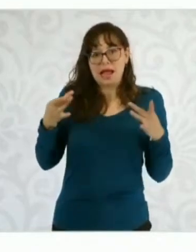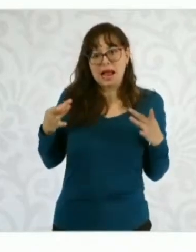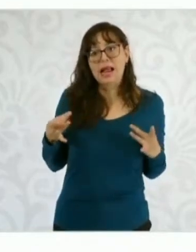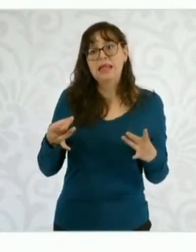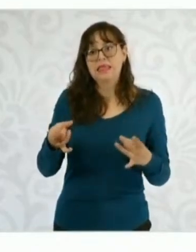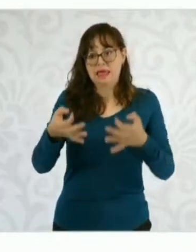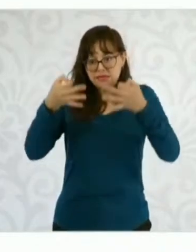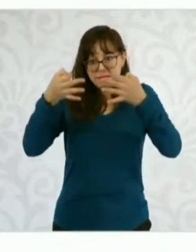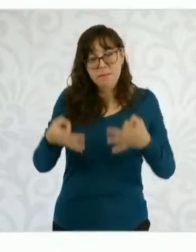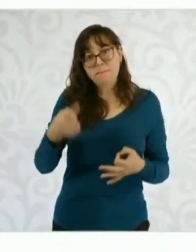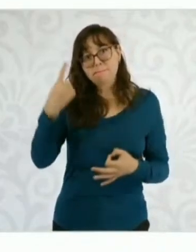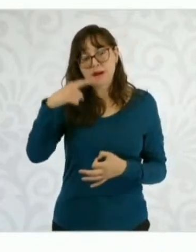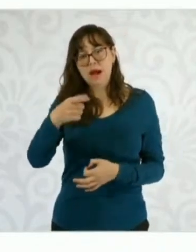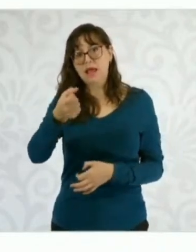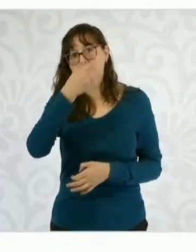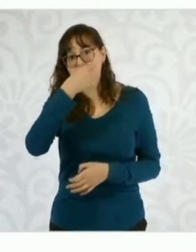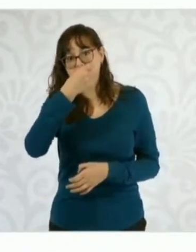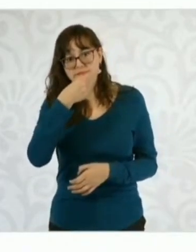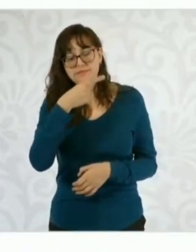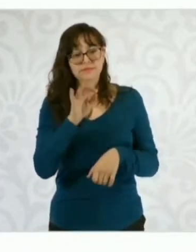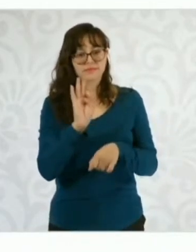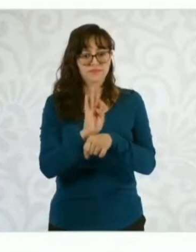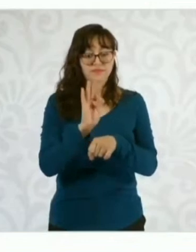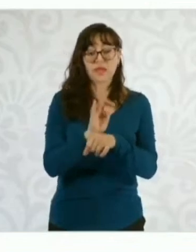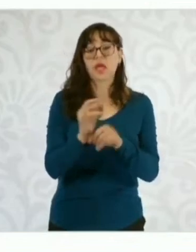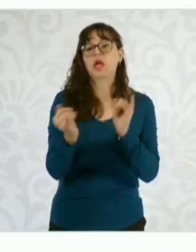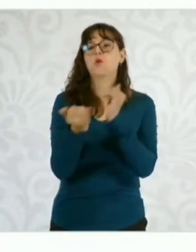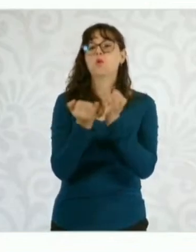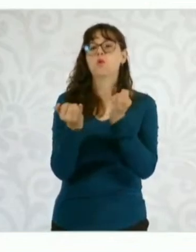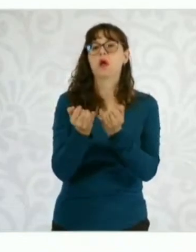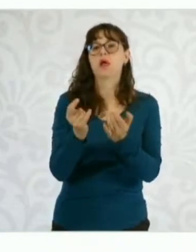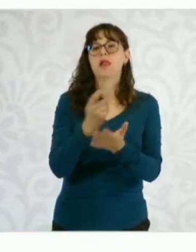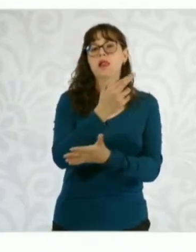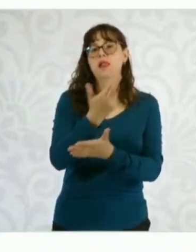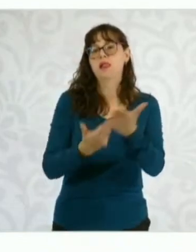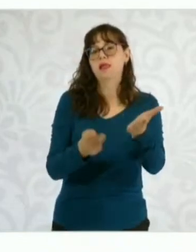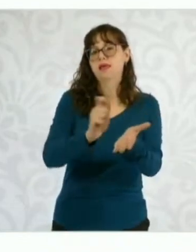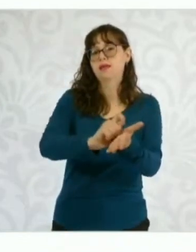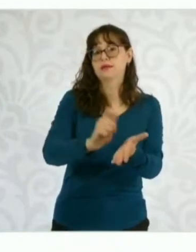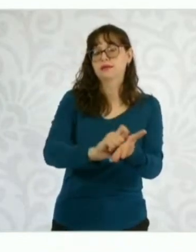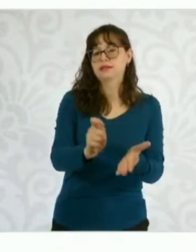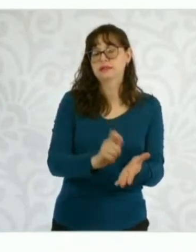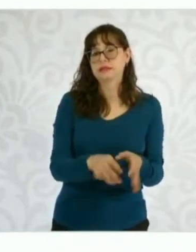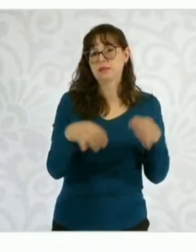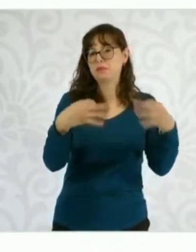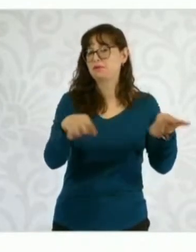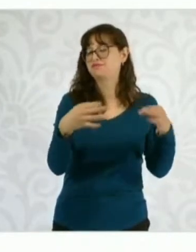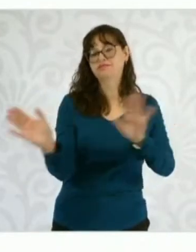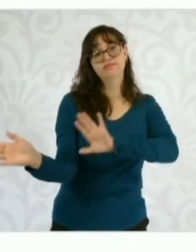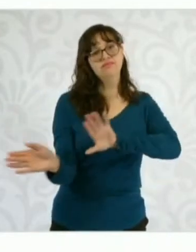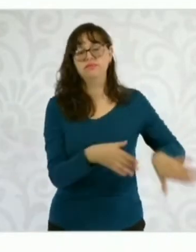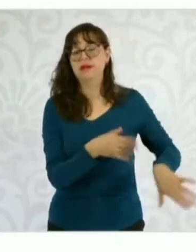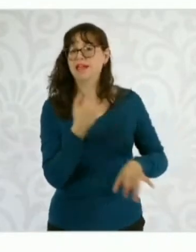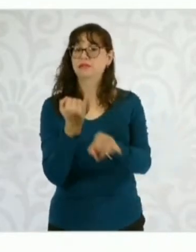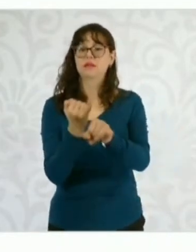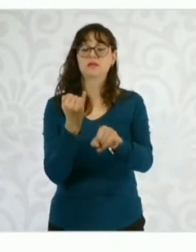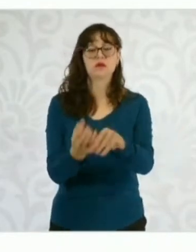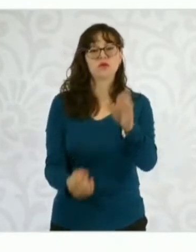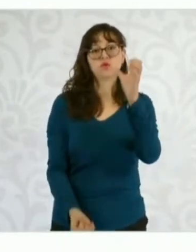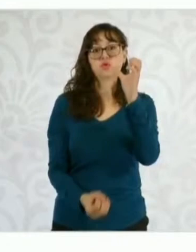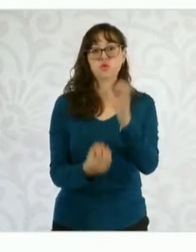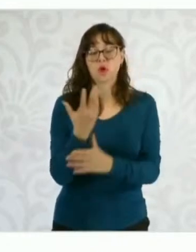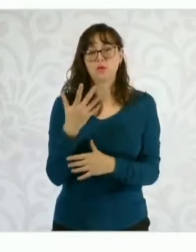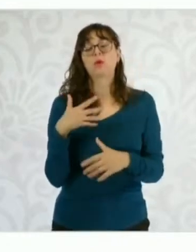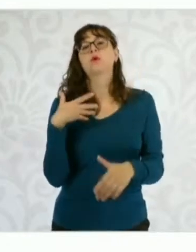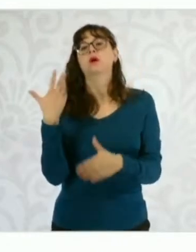los pacientes, implementando los módulos de receta electrónica para darle seguimiento a cada una de estas recetas, un programa que presentaremos a su tiempo